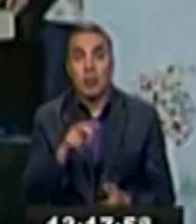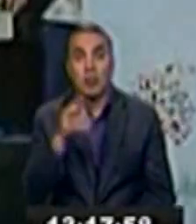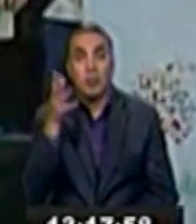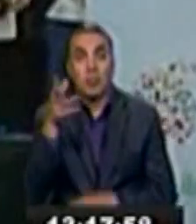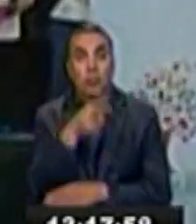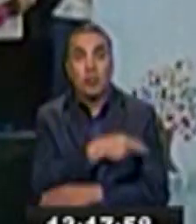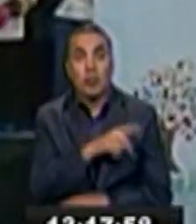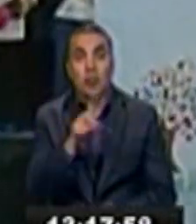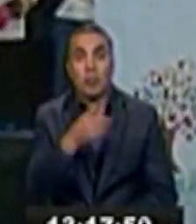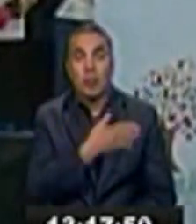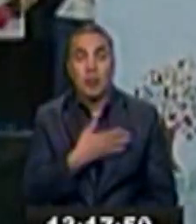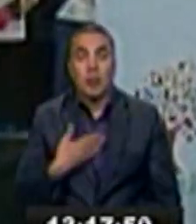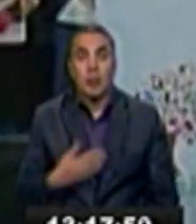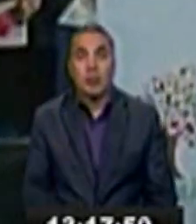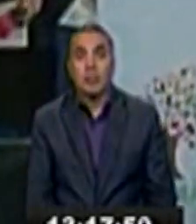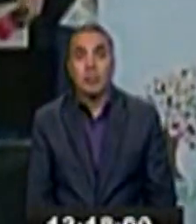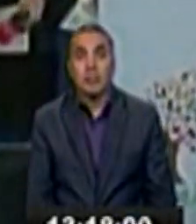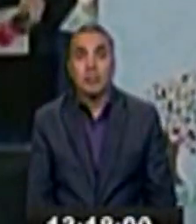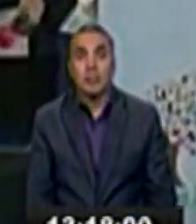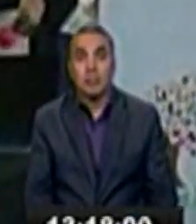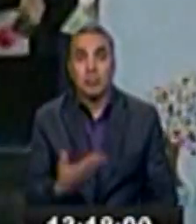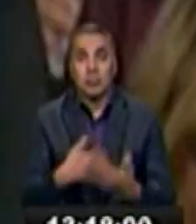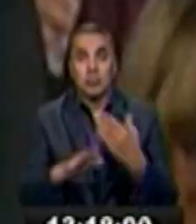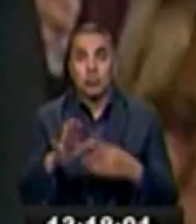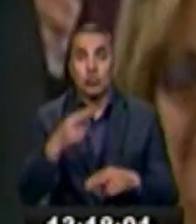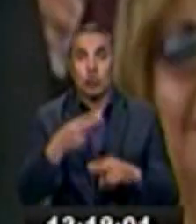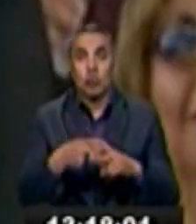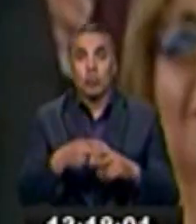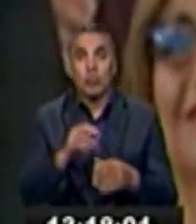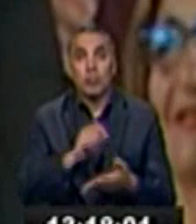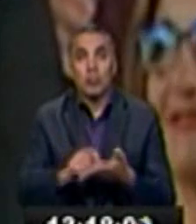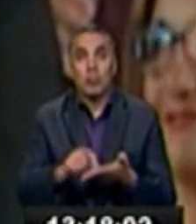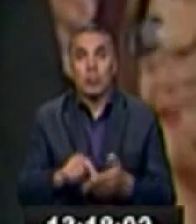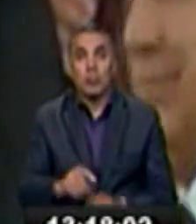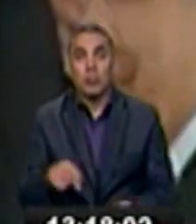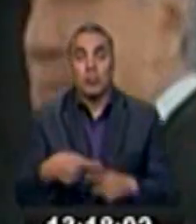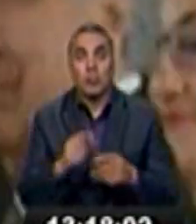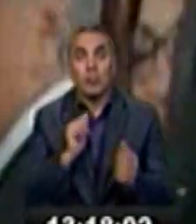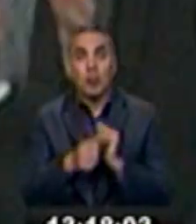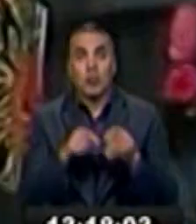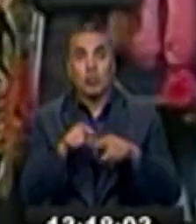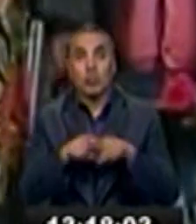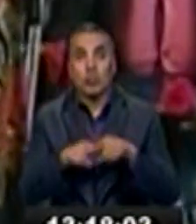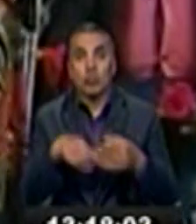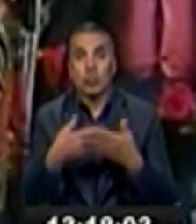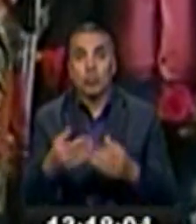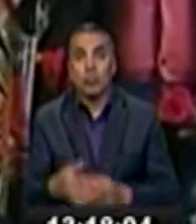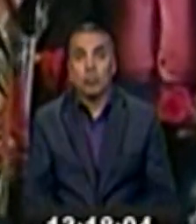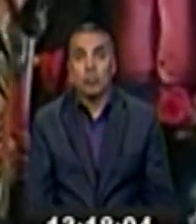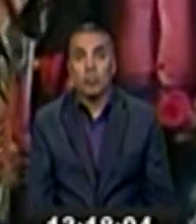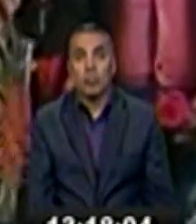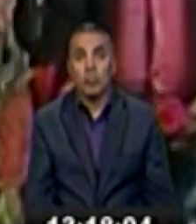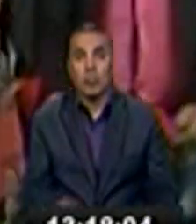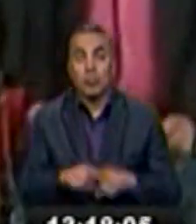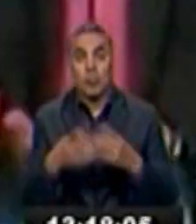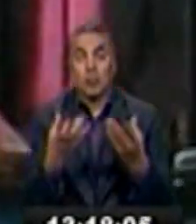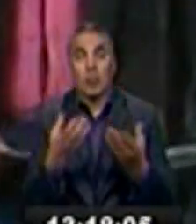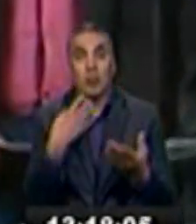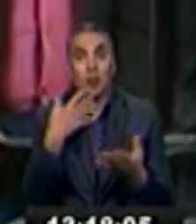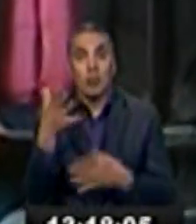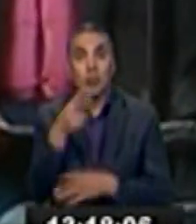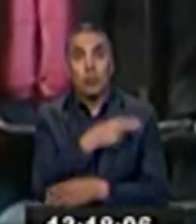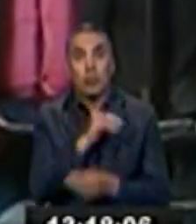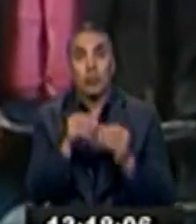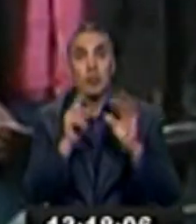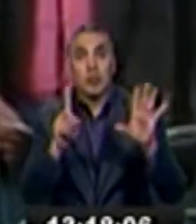primer mandatario entregó sus nombramientos, tras ellos haber superado el concurso de méritos y oposición del concurso Quiero Ser Maestro